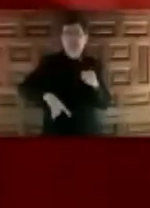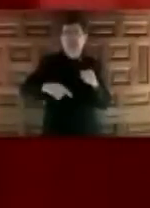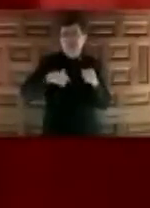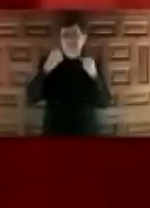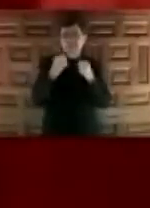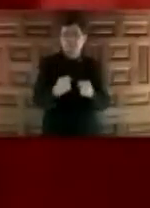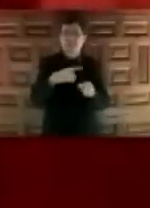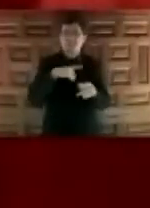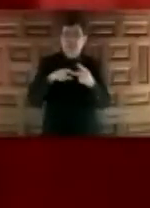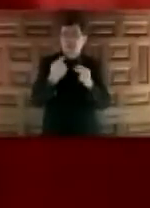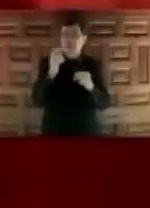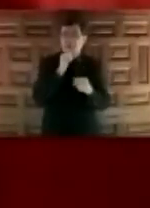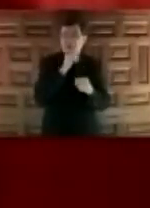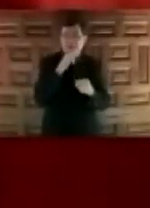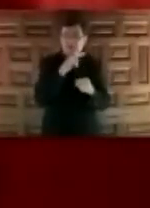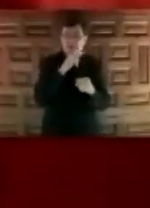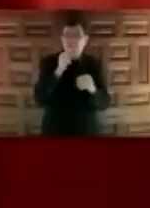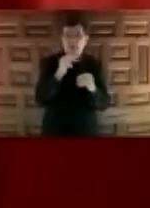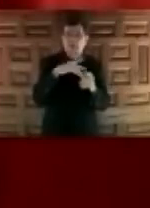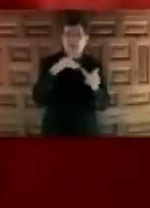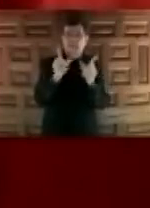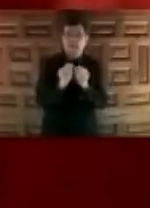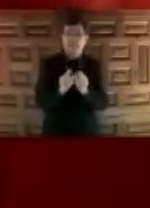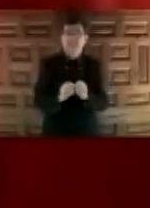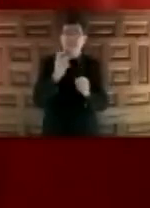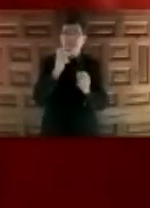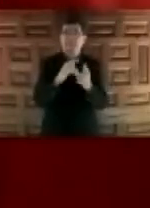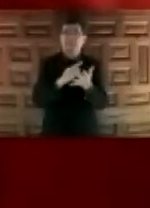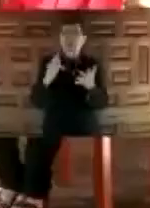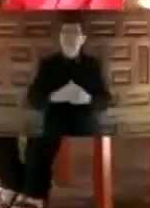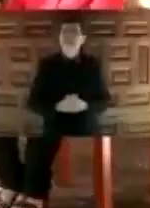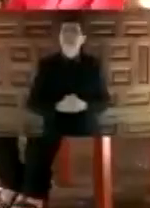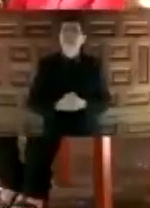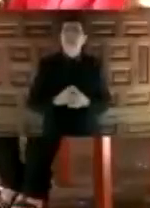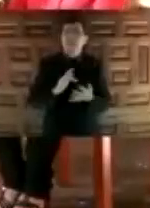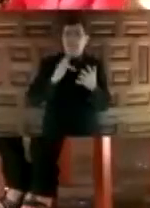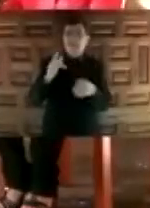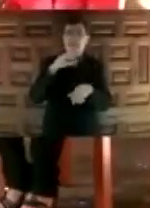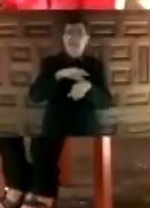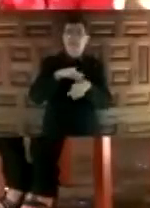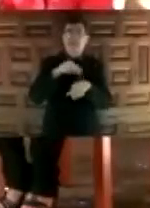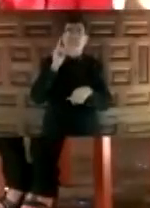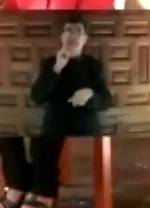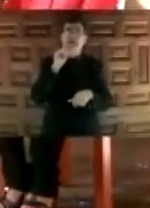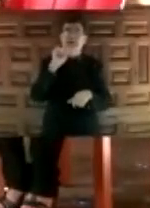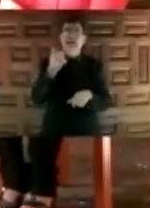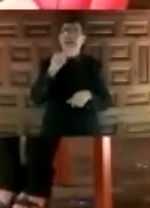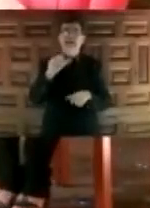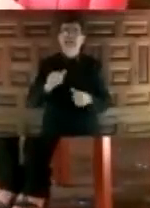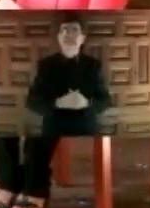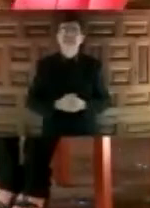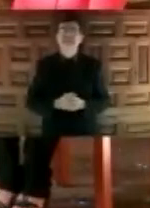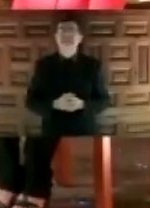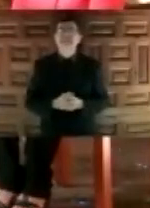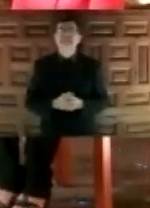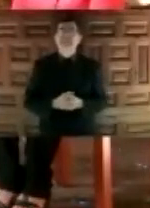seguramente si no se arranca pronto con esto no vamos a poder concretar ideas claras. Gracias. Muchas gracias, doctora. Adelante, doctora Angélica, por favor.